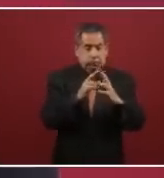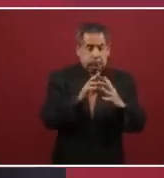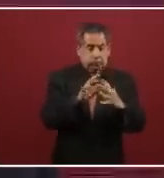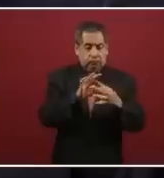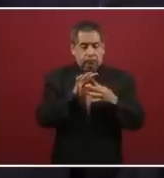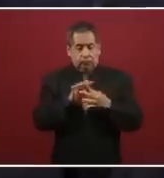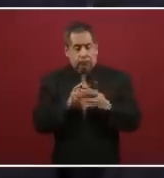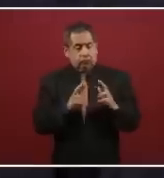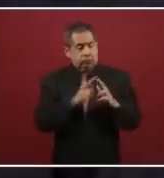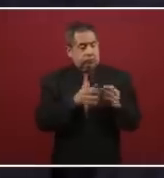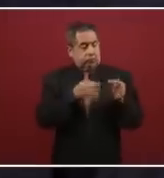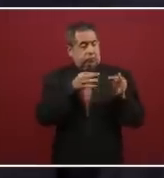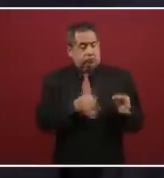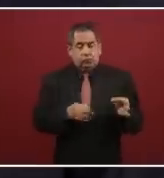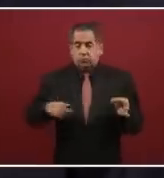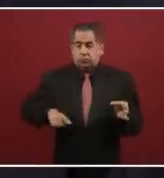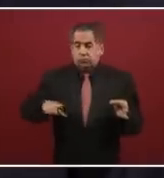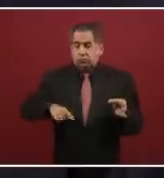oficial